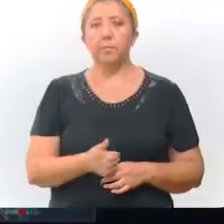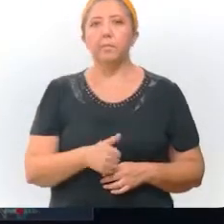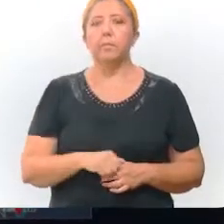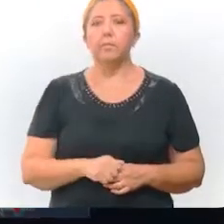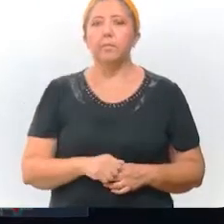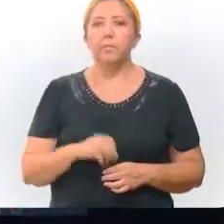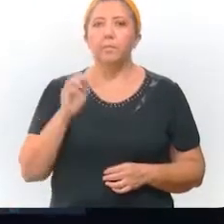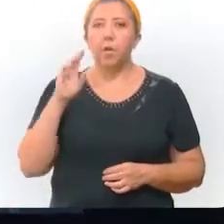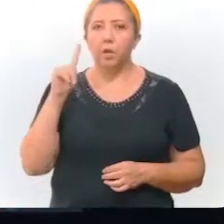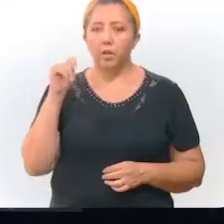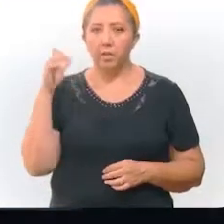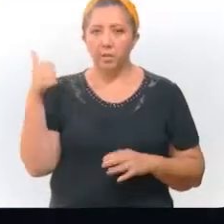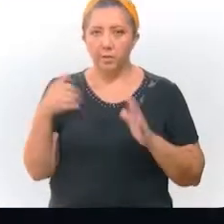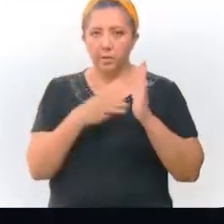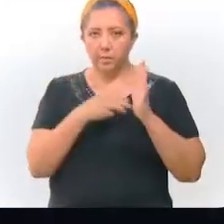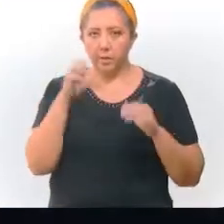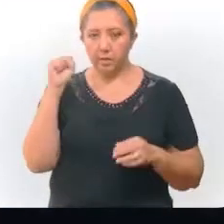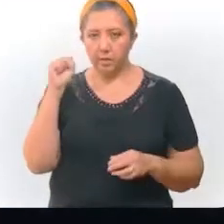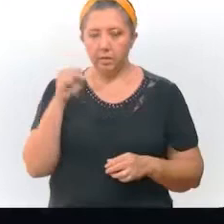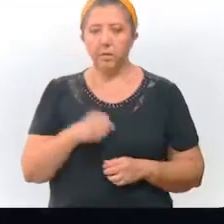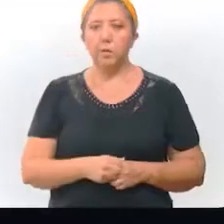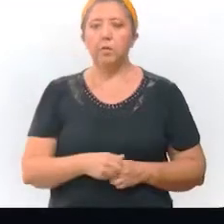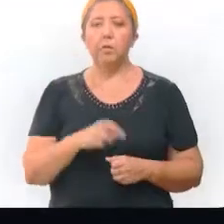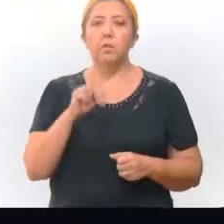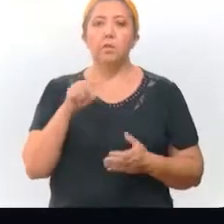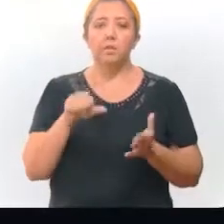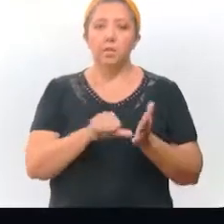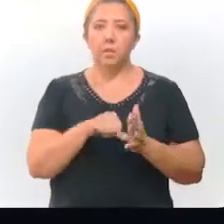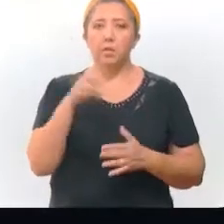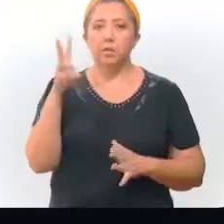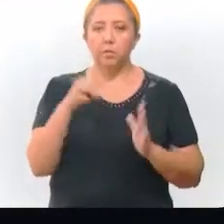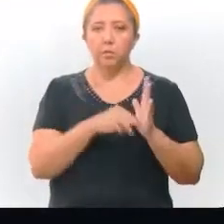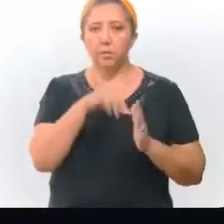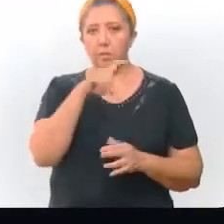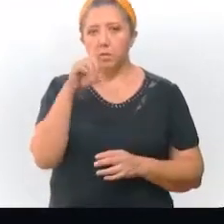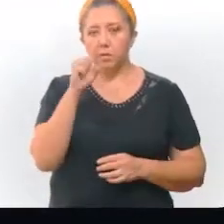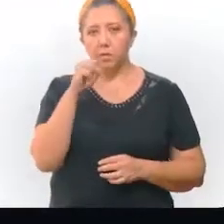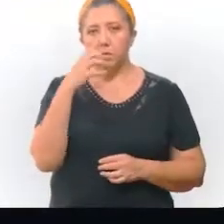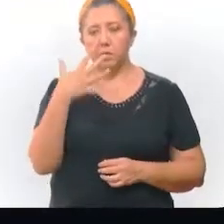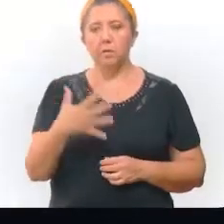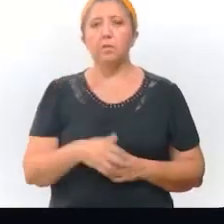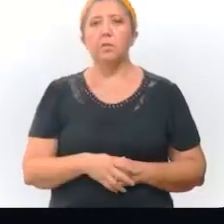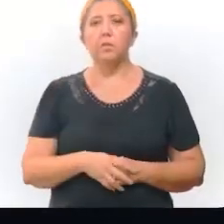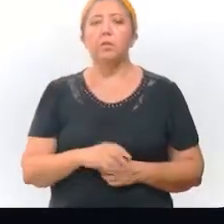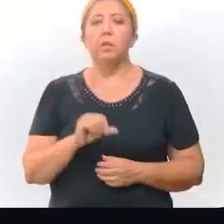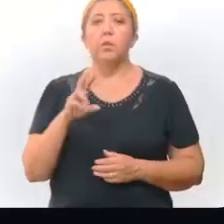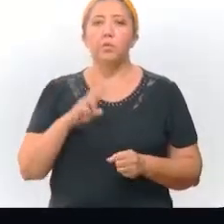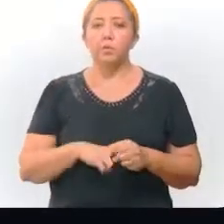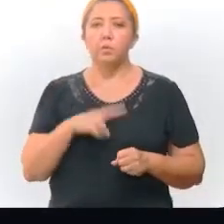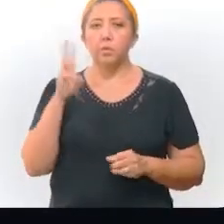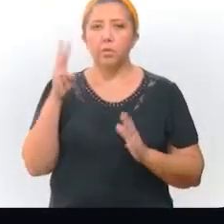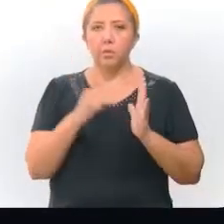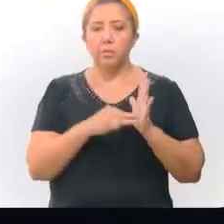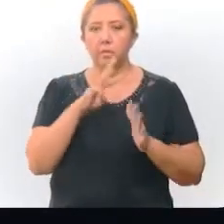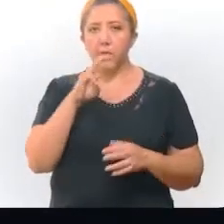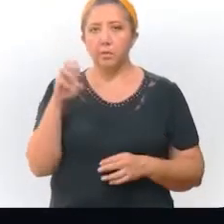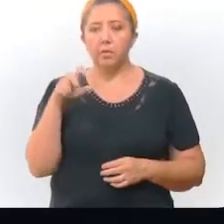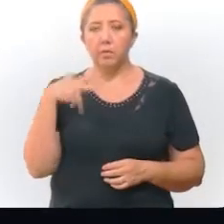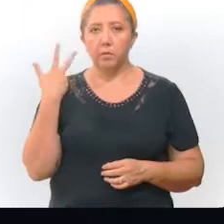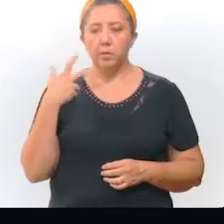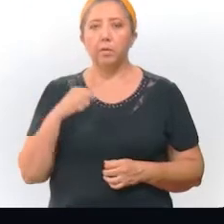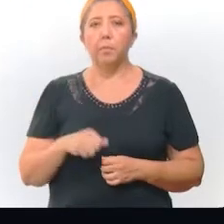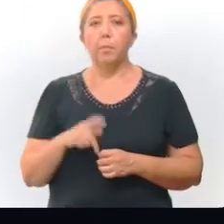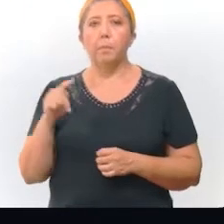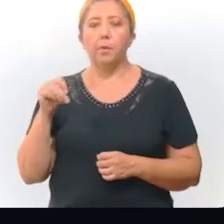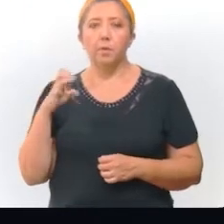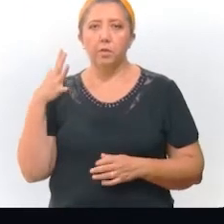6.556, en la zona oriente 6.060, en la zona centro 2.165, en la zona sur 3.313 y